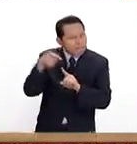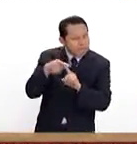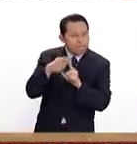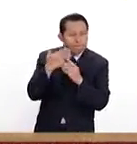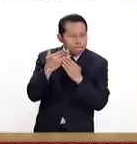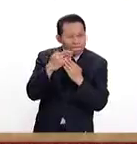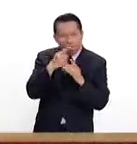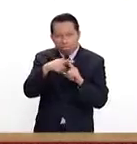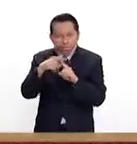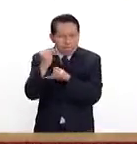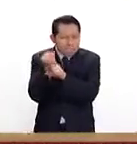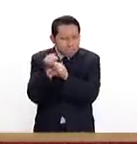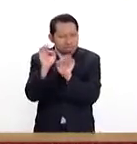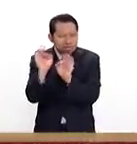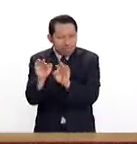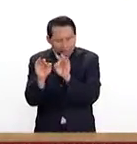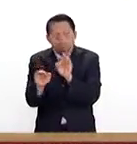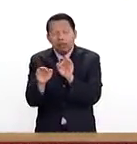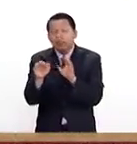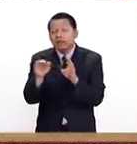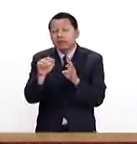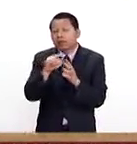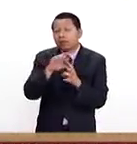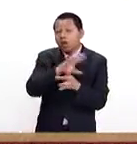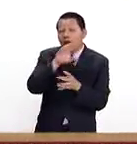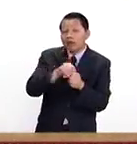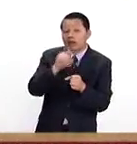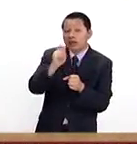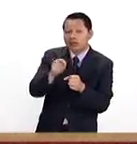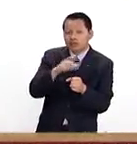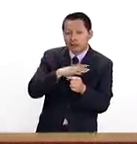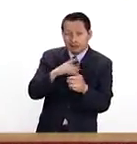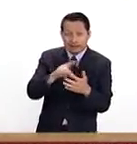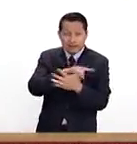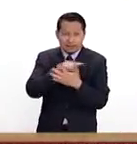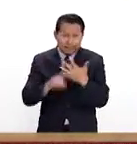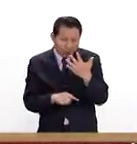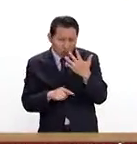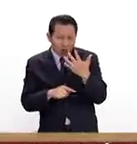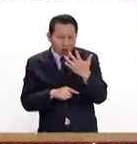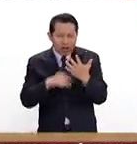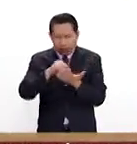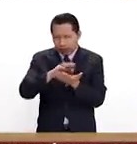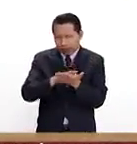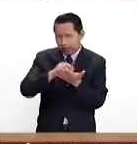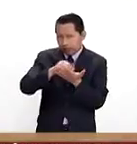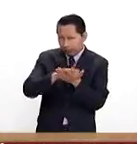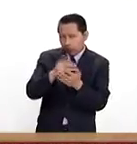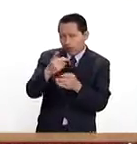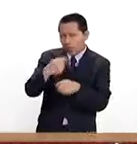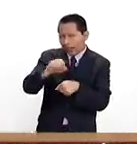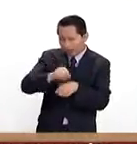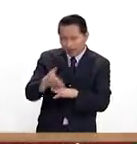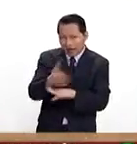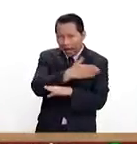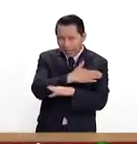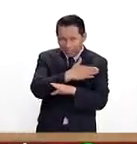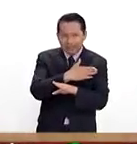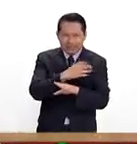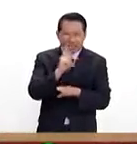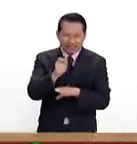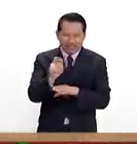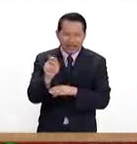mediciones, y que nos dan como promedio. Fueron 5 mediciones que se publicaron una semana antes de que él tomara posesión, del